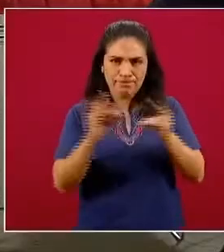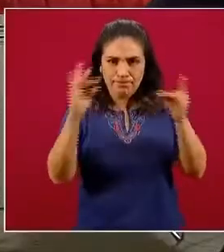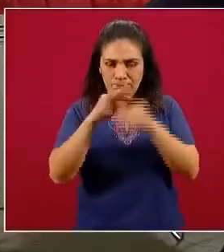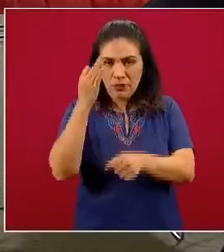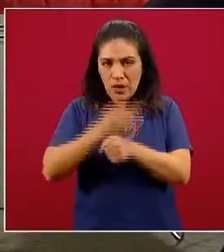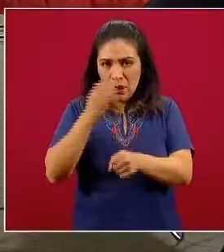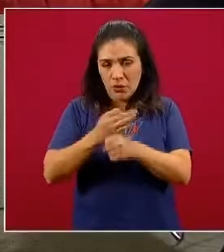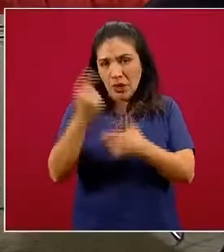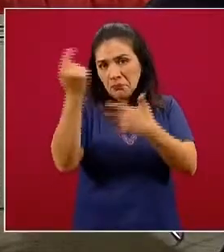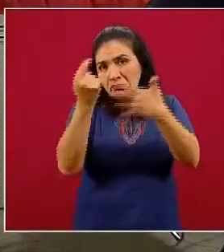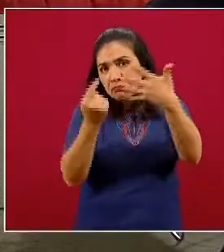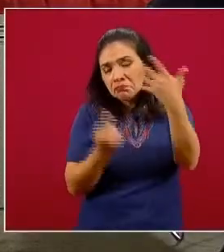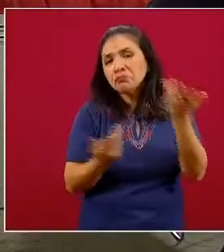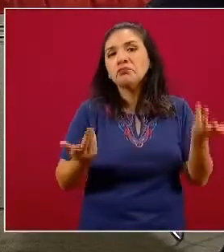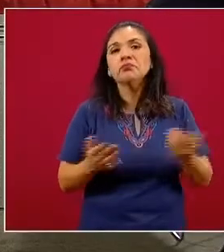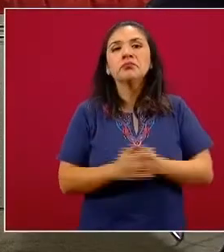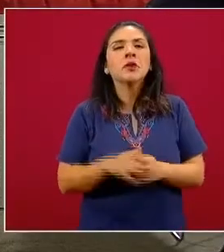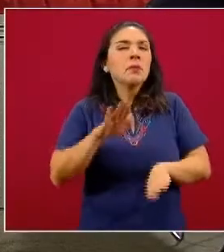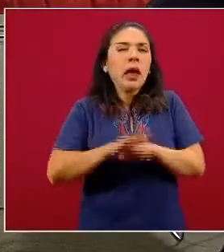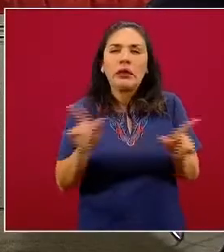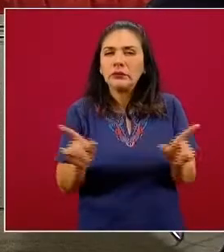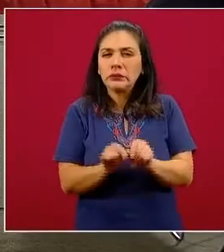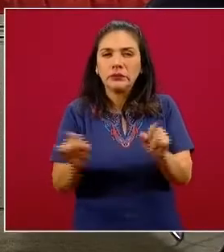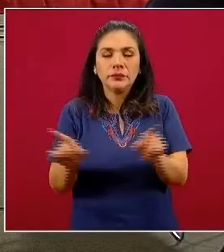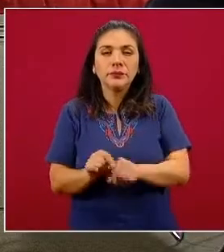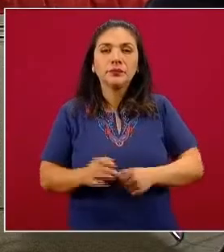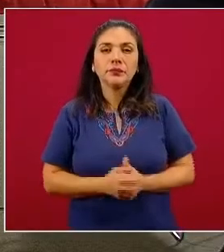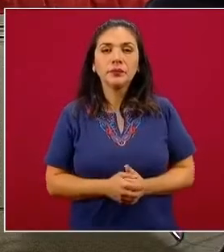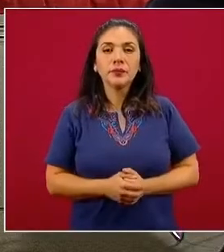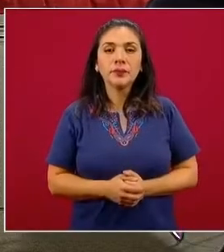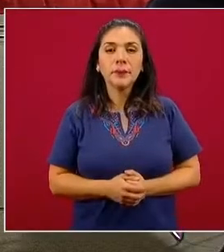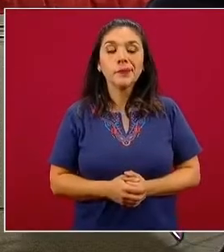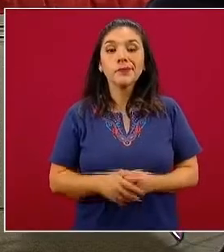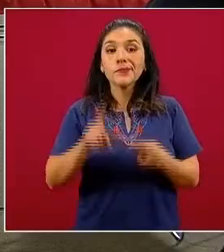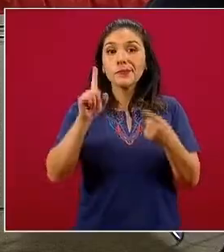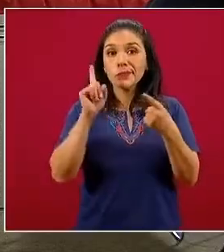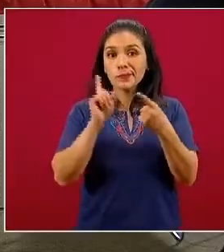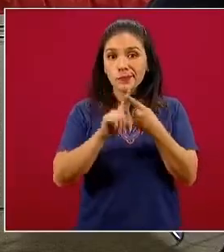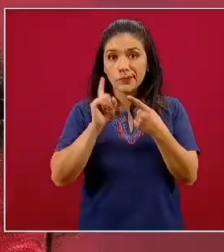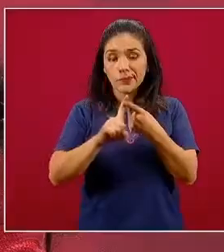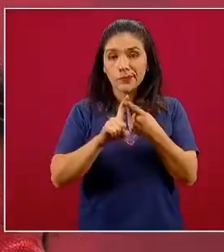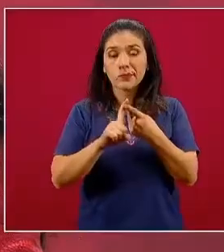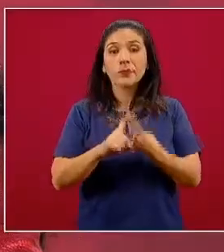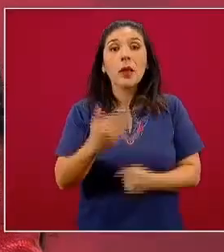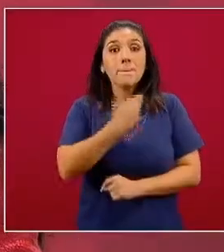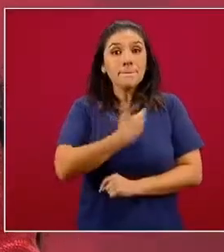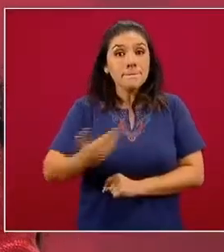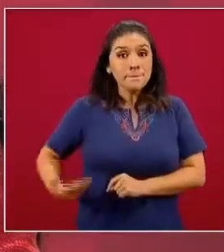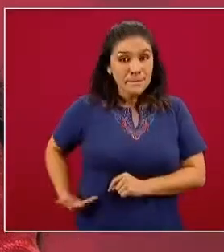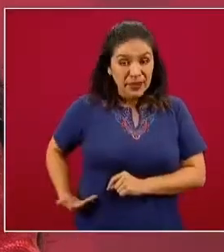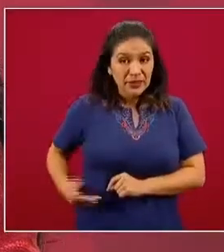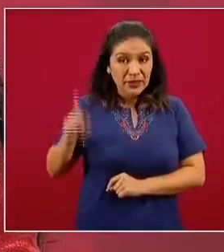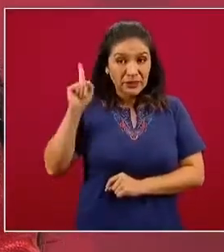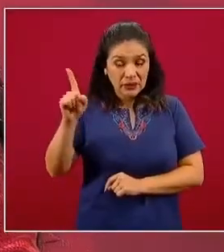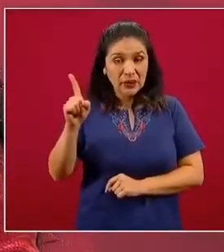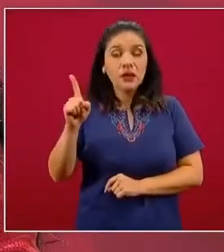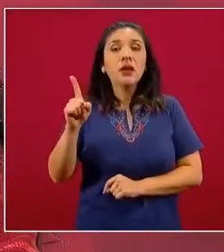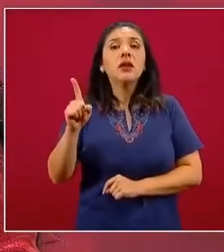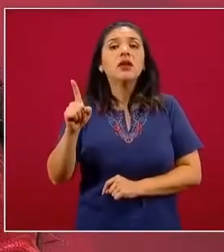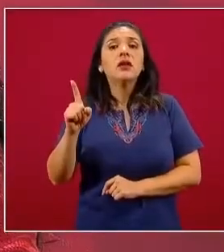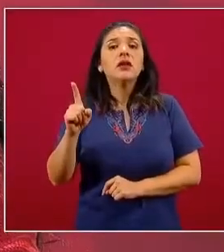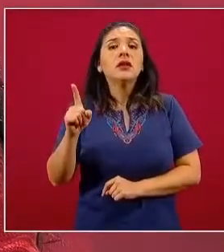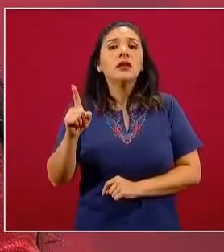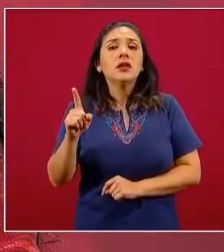mencionar de manera breve. En primer lugar, el presidente de la República